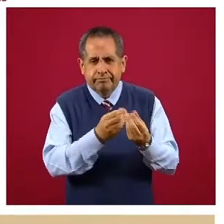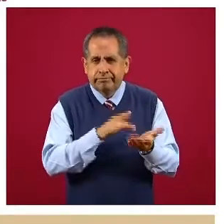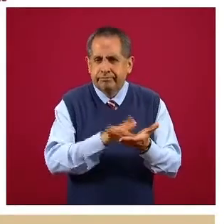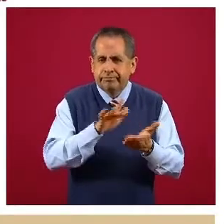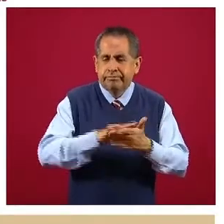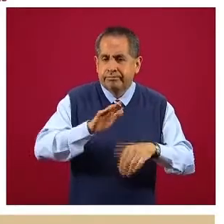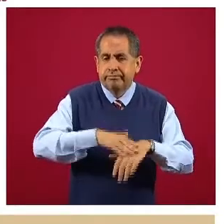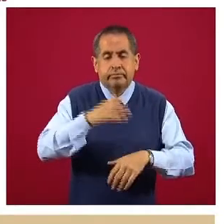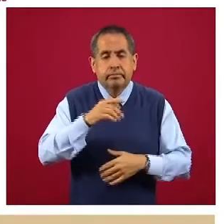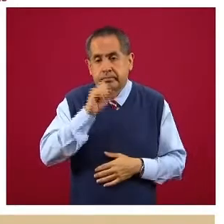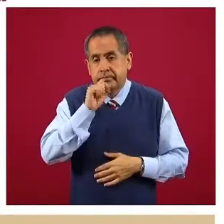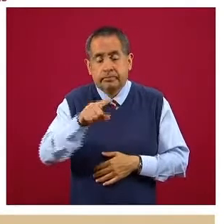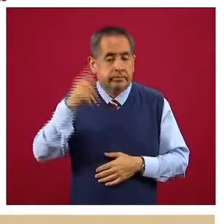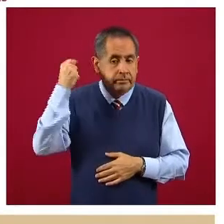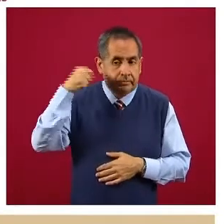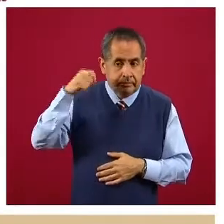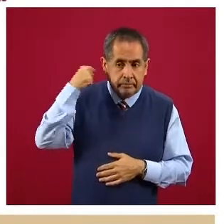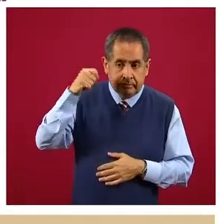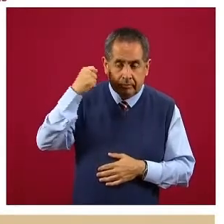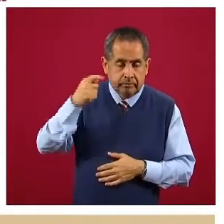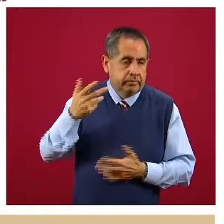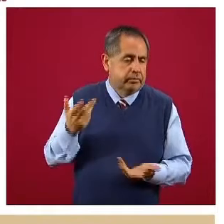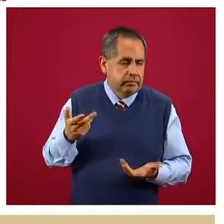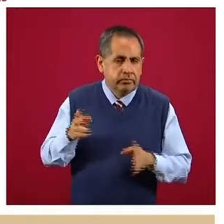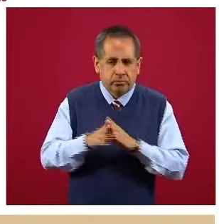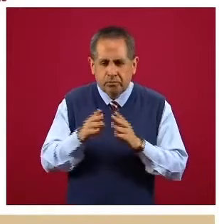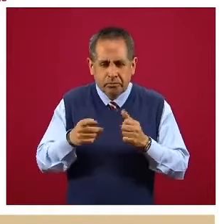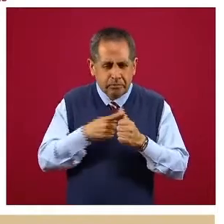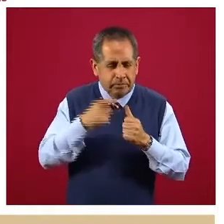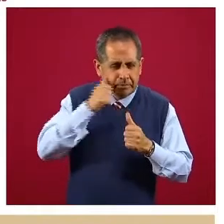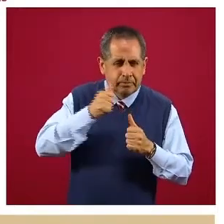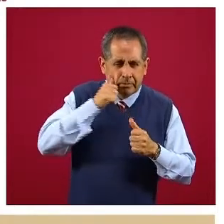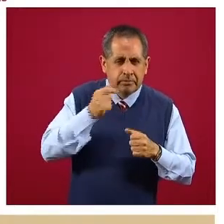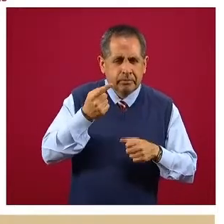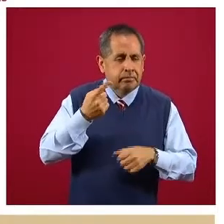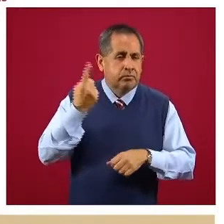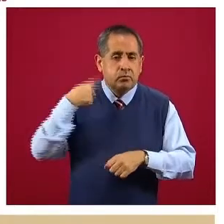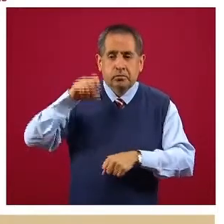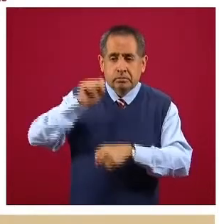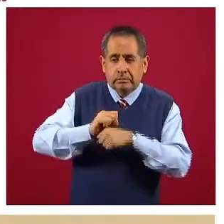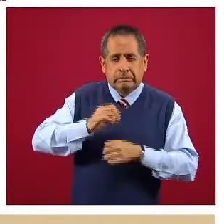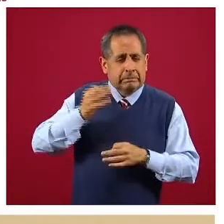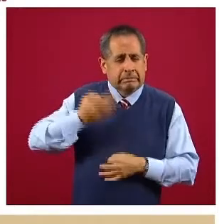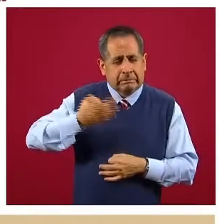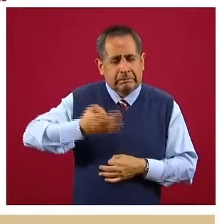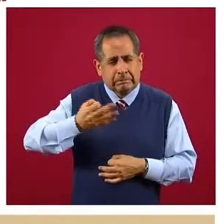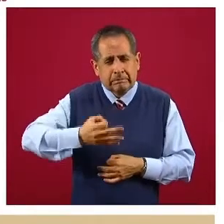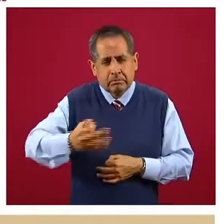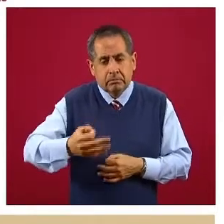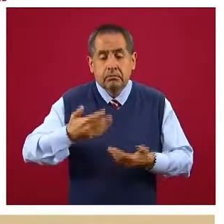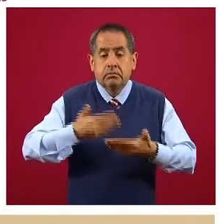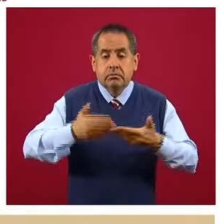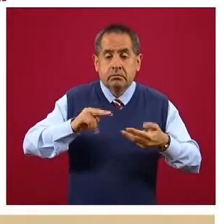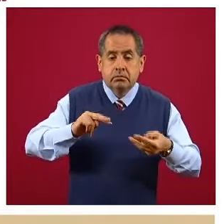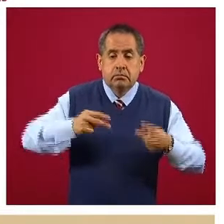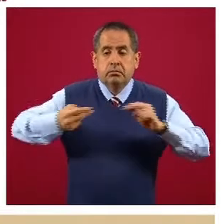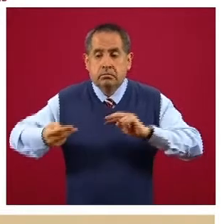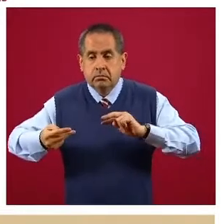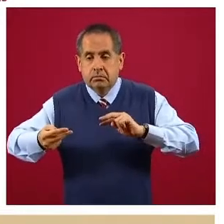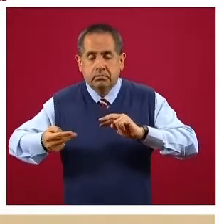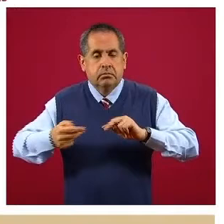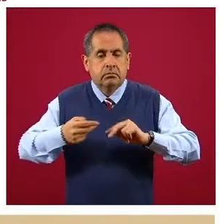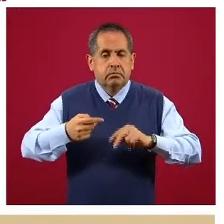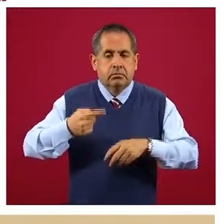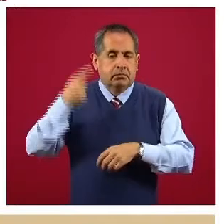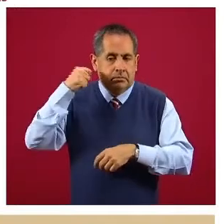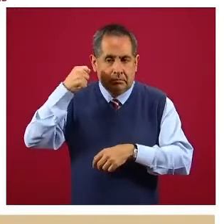balance. Ya veíamos a Tabasco en los primeros lugares durante prácticamente toda la semana pasada. Esta semana ya cambió a